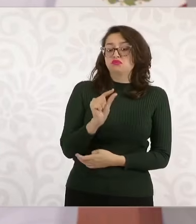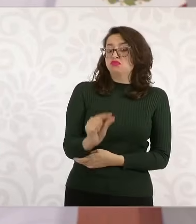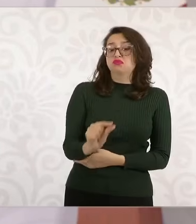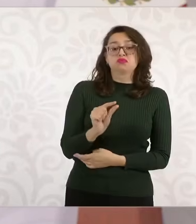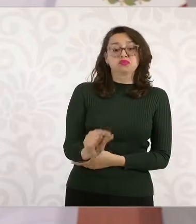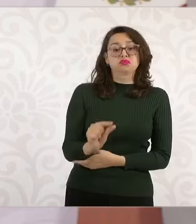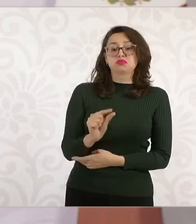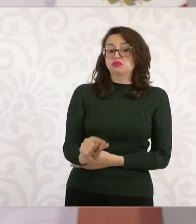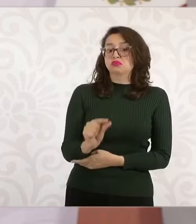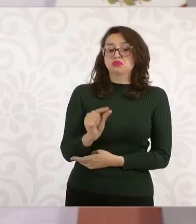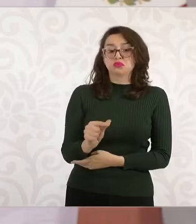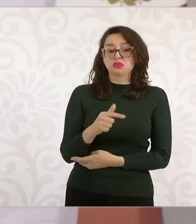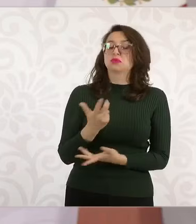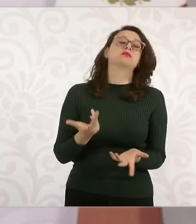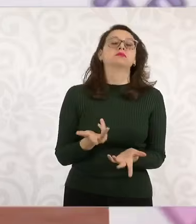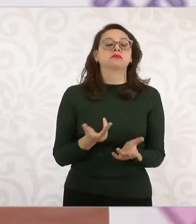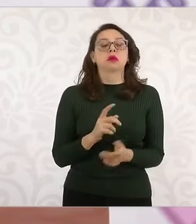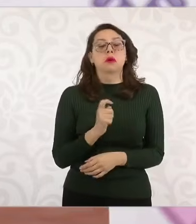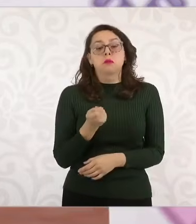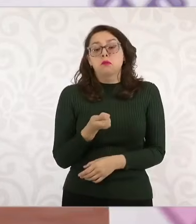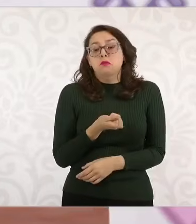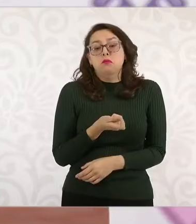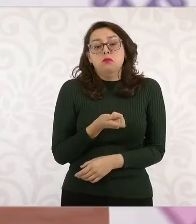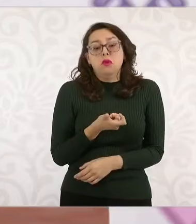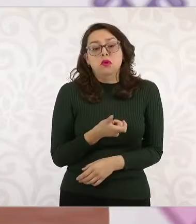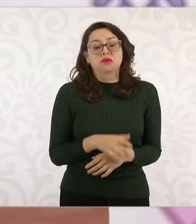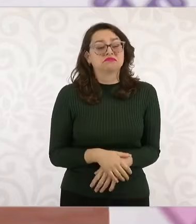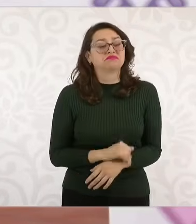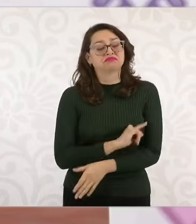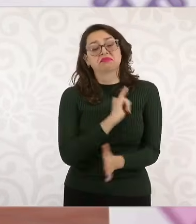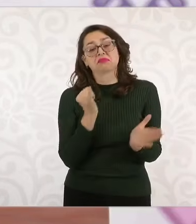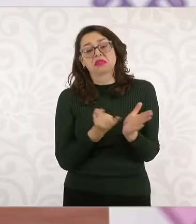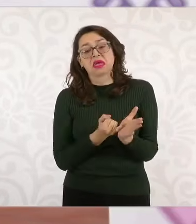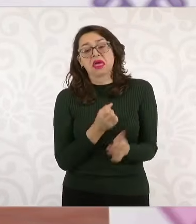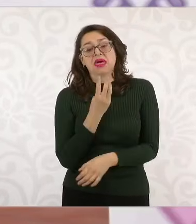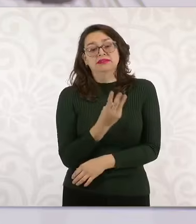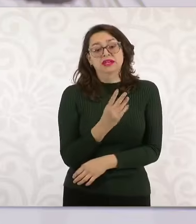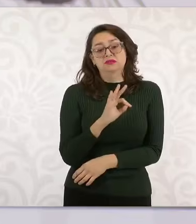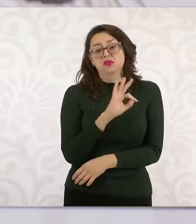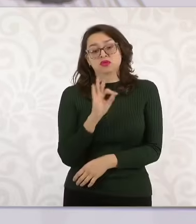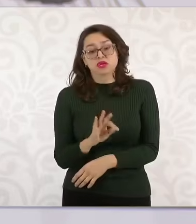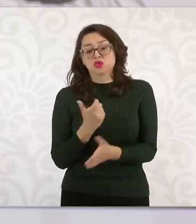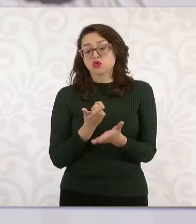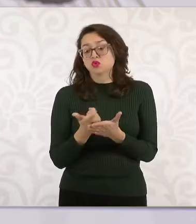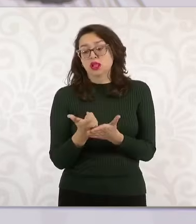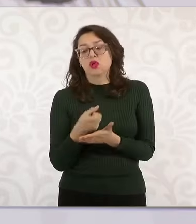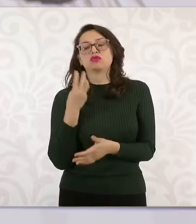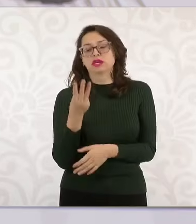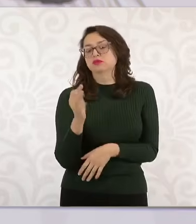decir? Que solo aumentaba la inflación. Si la inflación era 3%, el salario mínimo aumentaba 3% nada